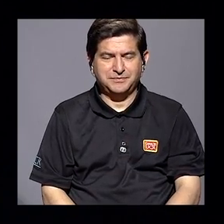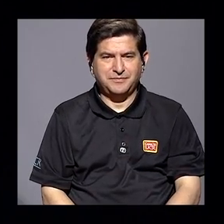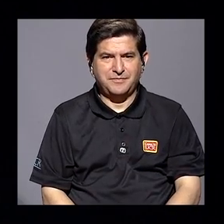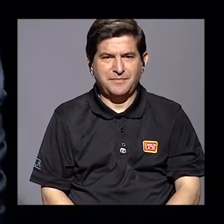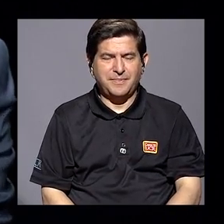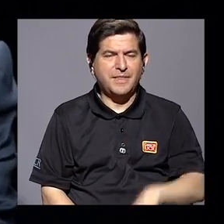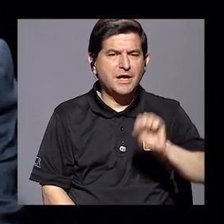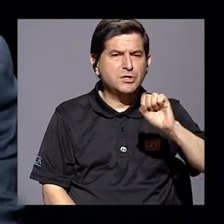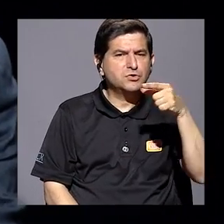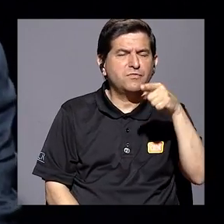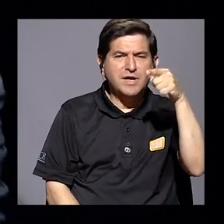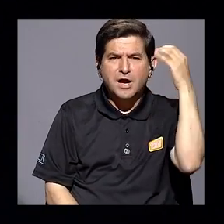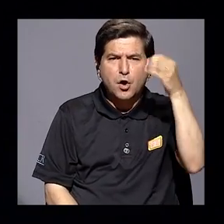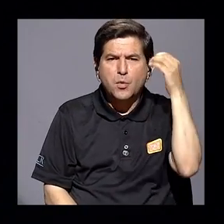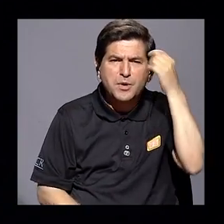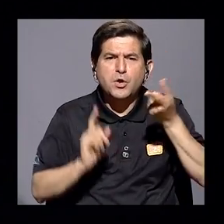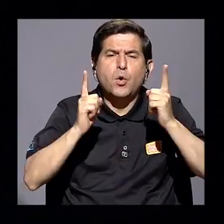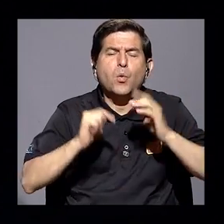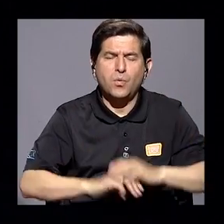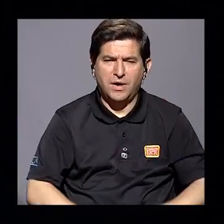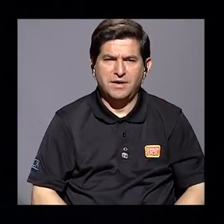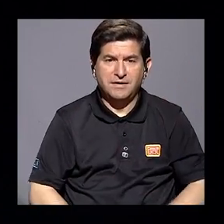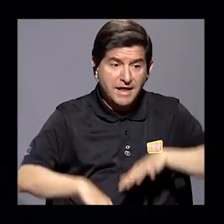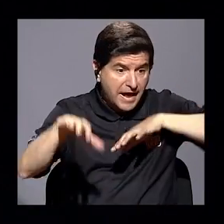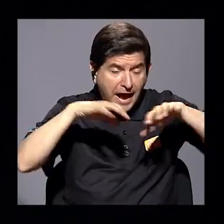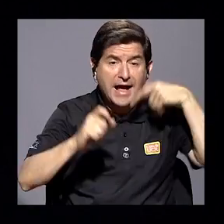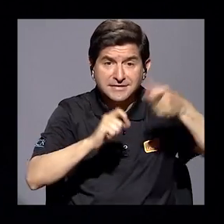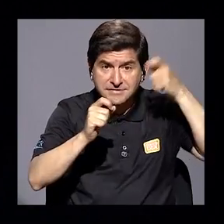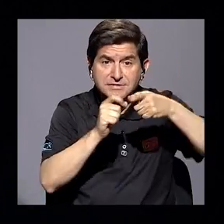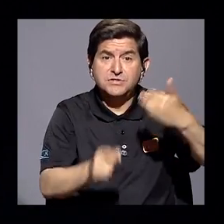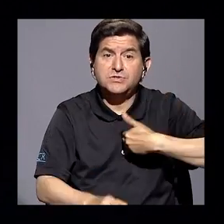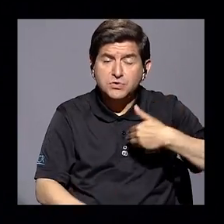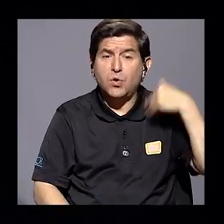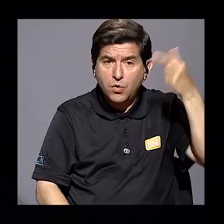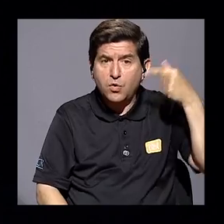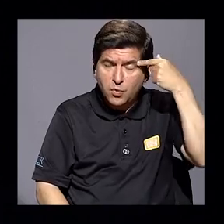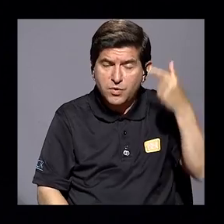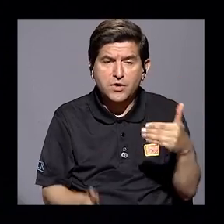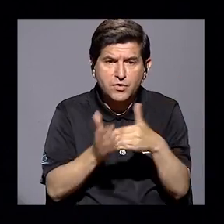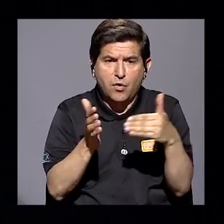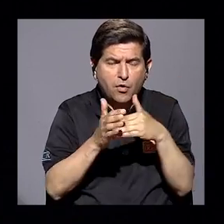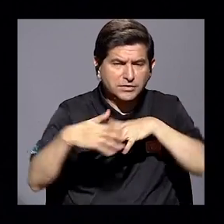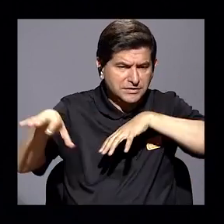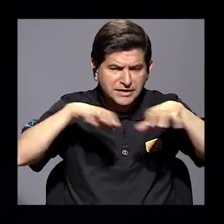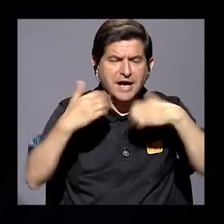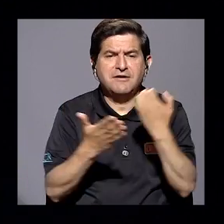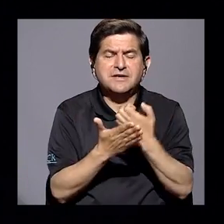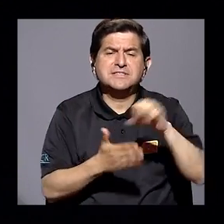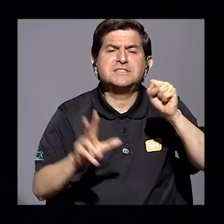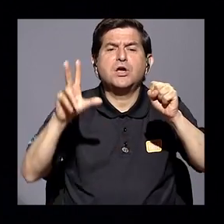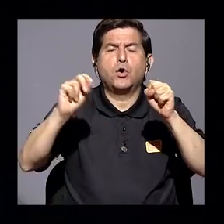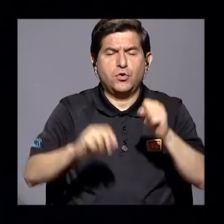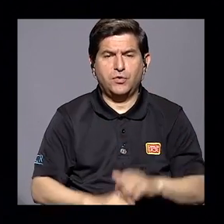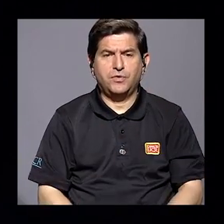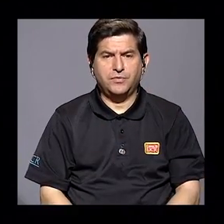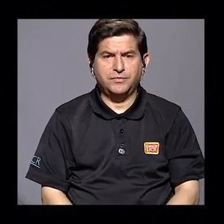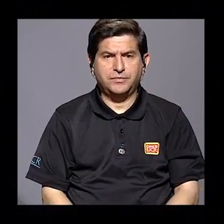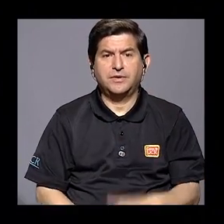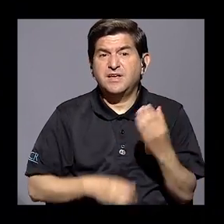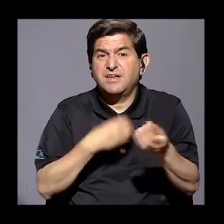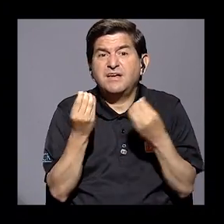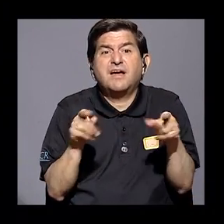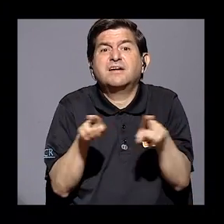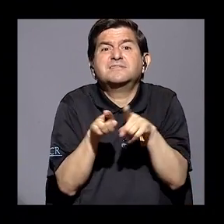sobre ese tema cuál es su opinión hay acciones concretas del gobierno para reactivar la economía si o no que se